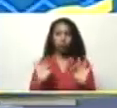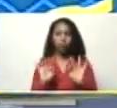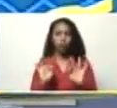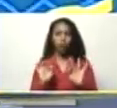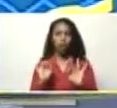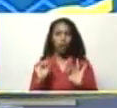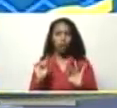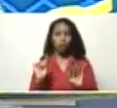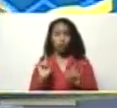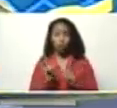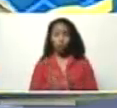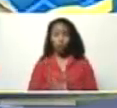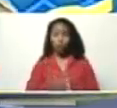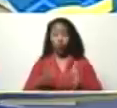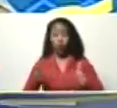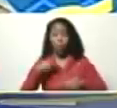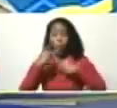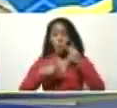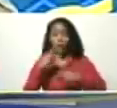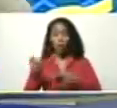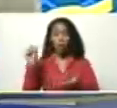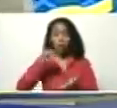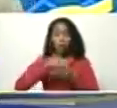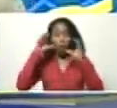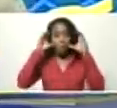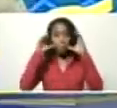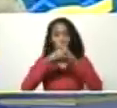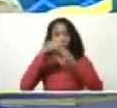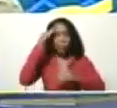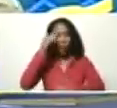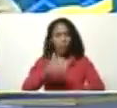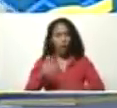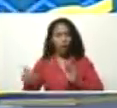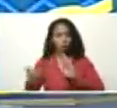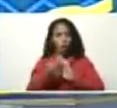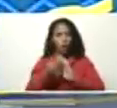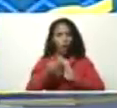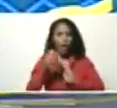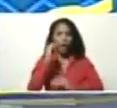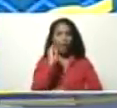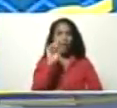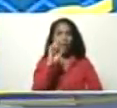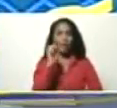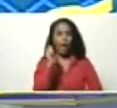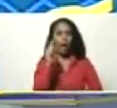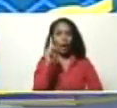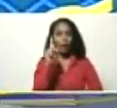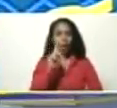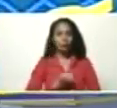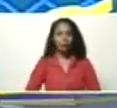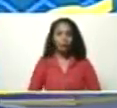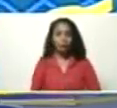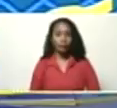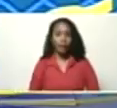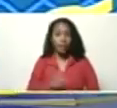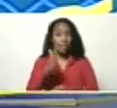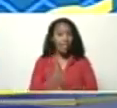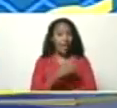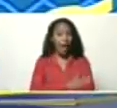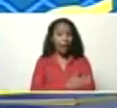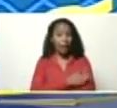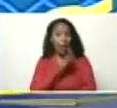sus pertrechos políticos, mediáticos y militares contra Irak. Y antes de ir a